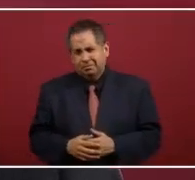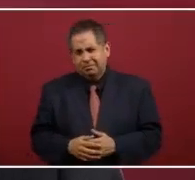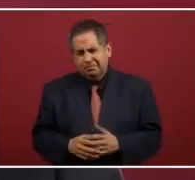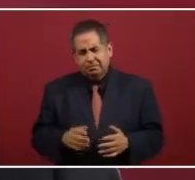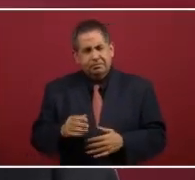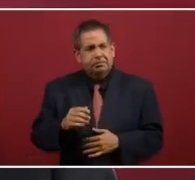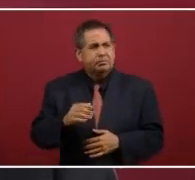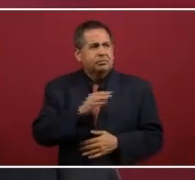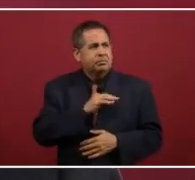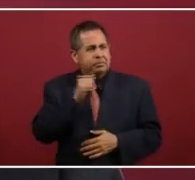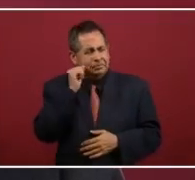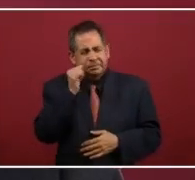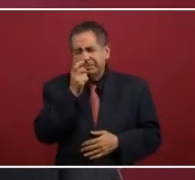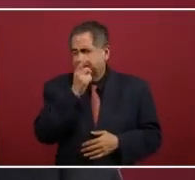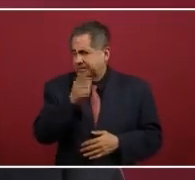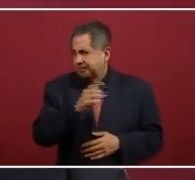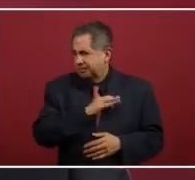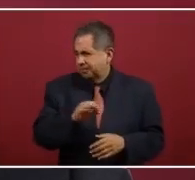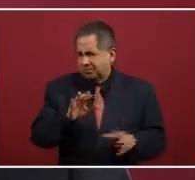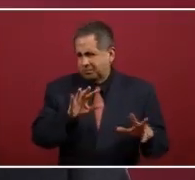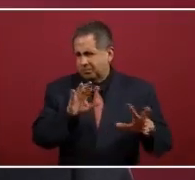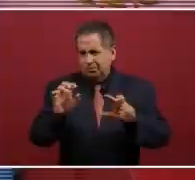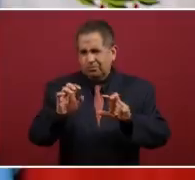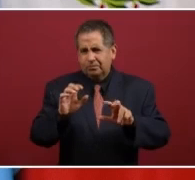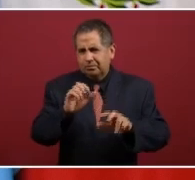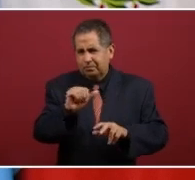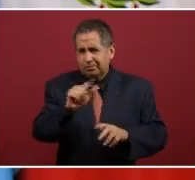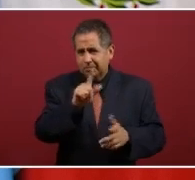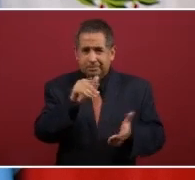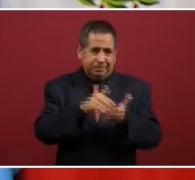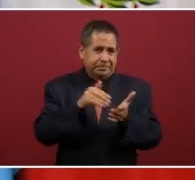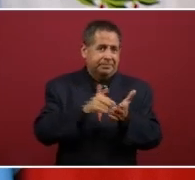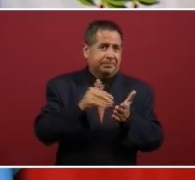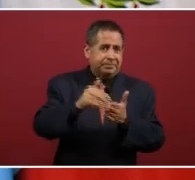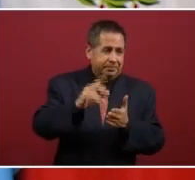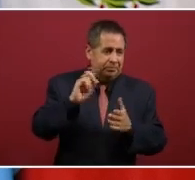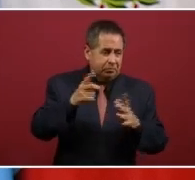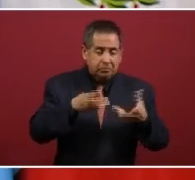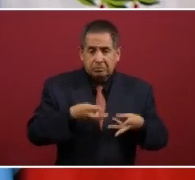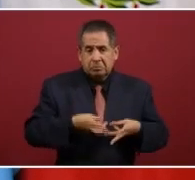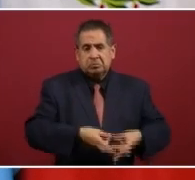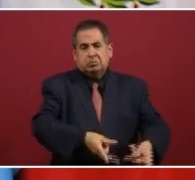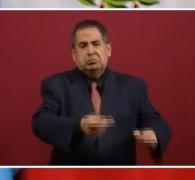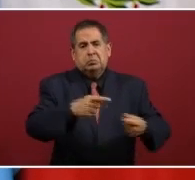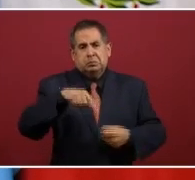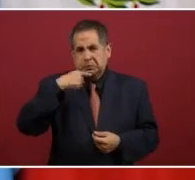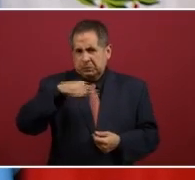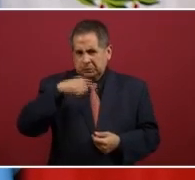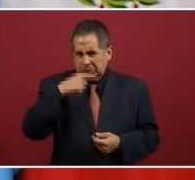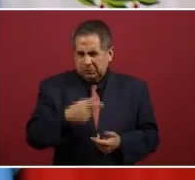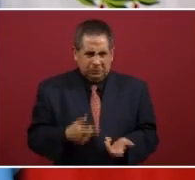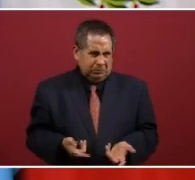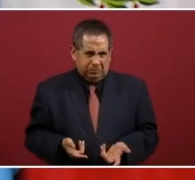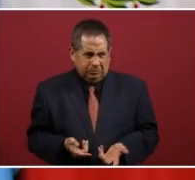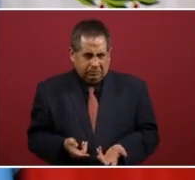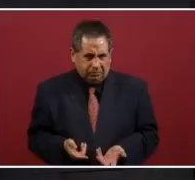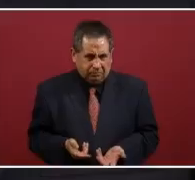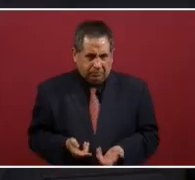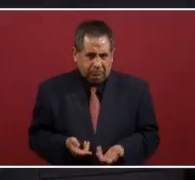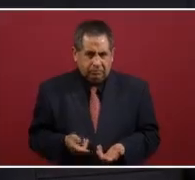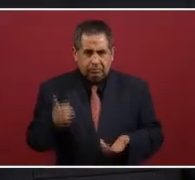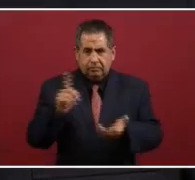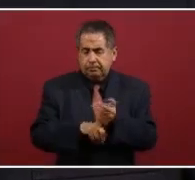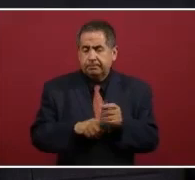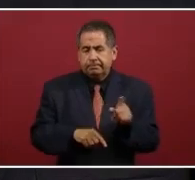ayer decíamos, de 800 a 1,000 millones de dólares. Y ahí está